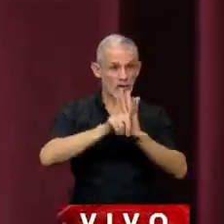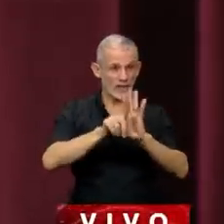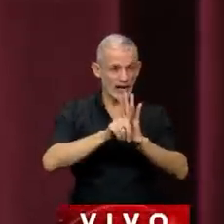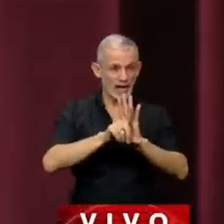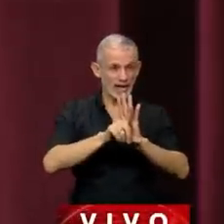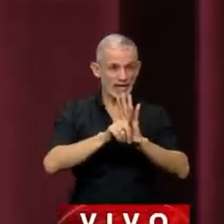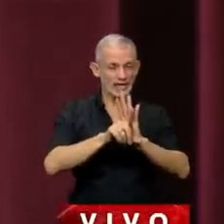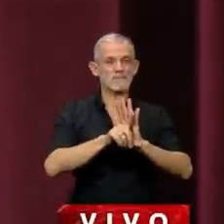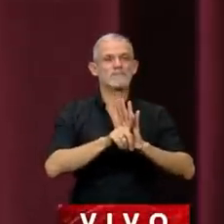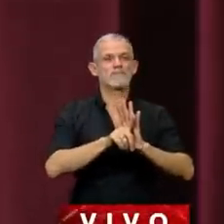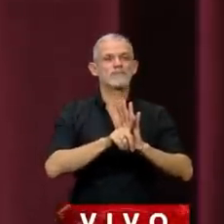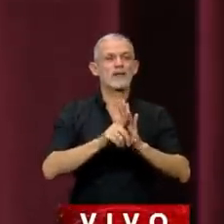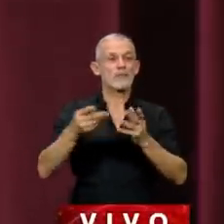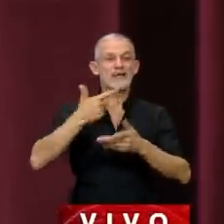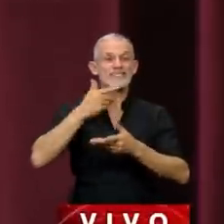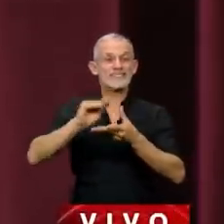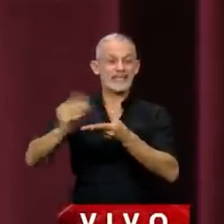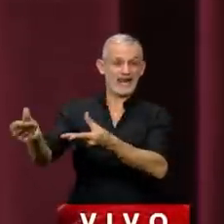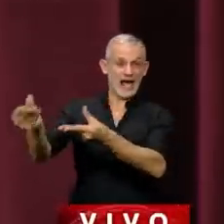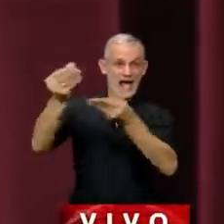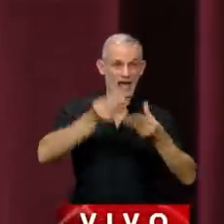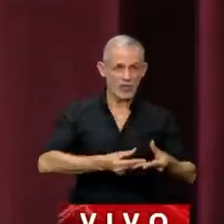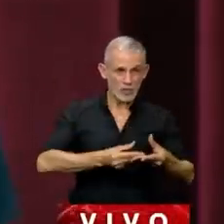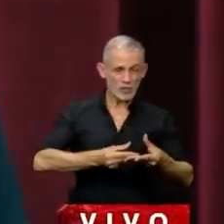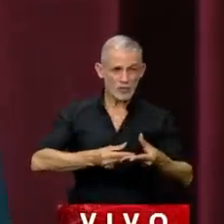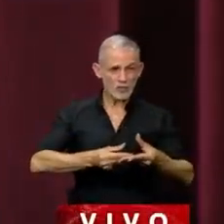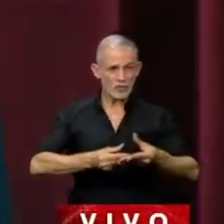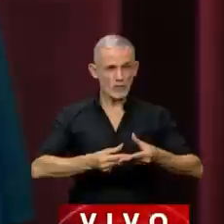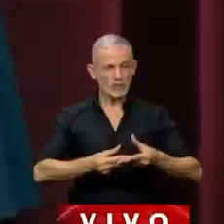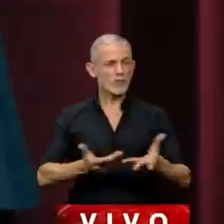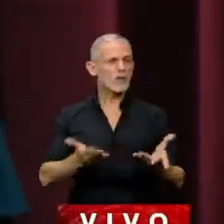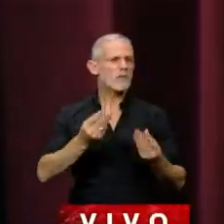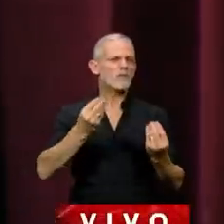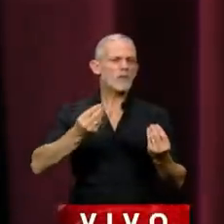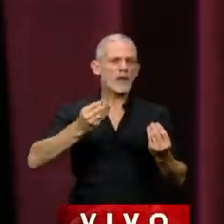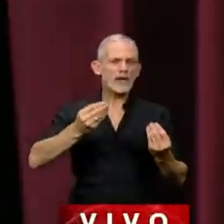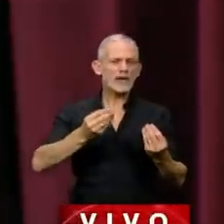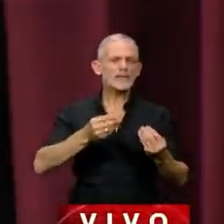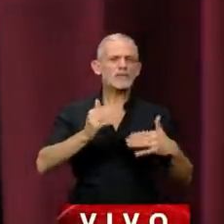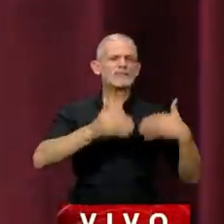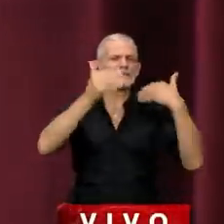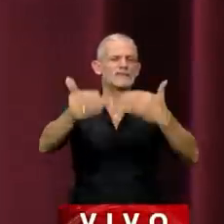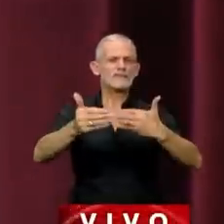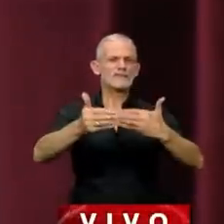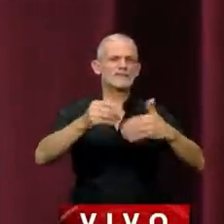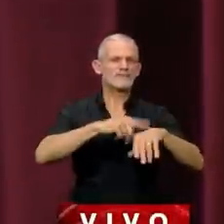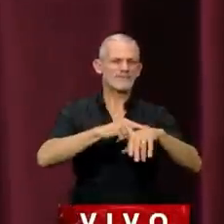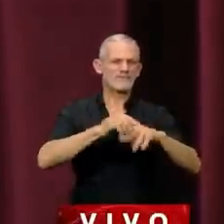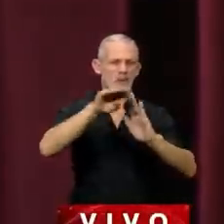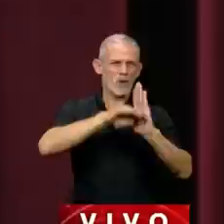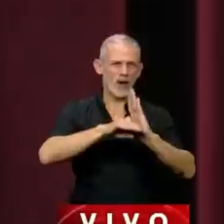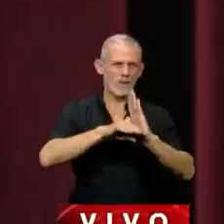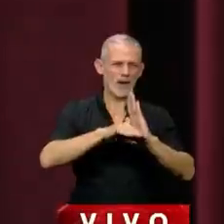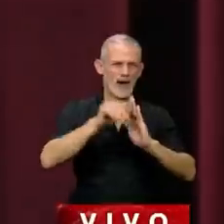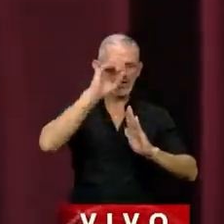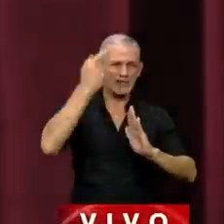ley venido en revisión del Honorable Senado, por el que se prorroga la vigencia del Programa